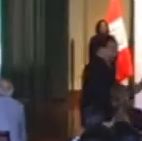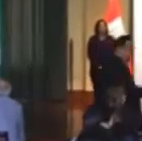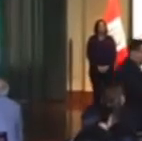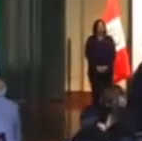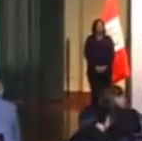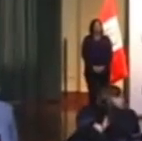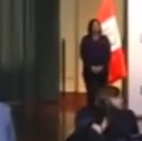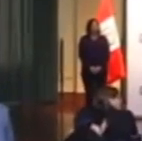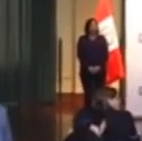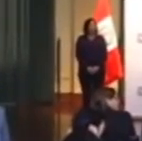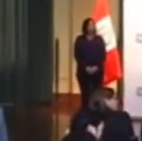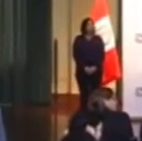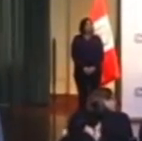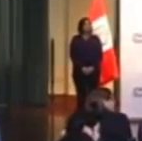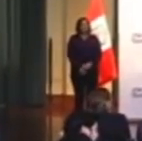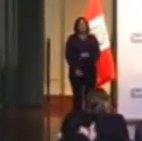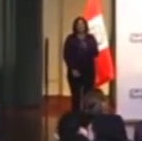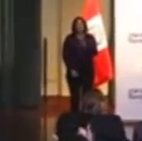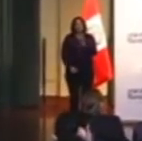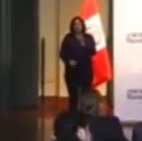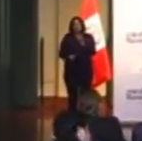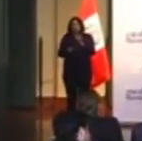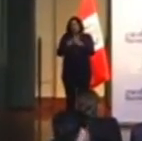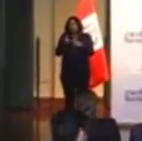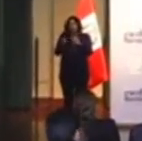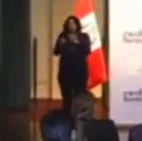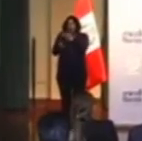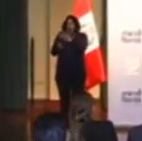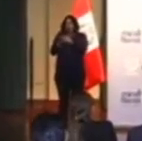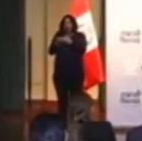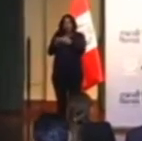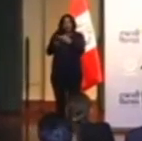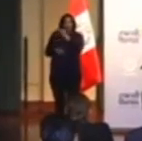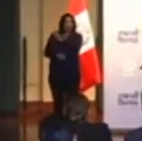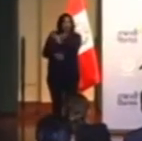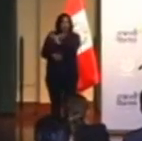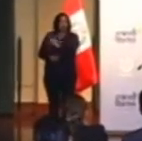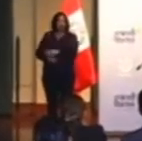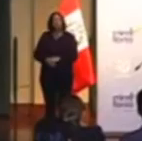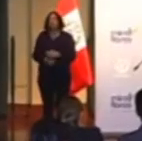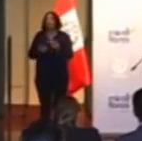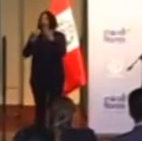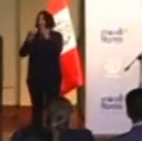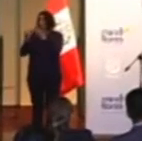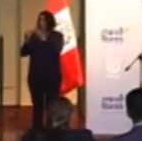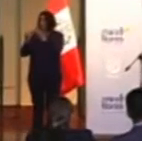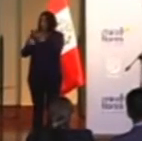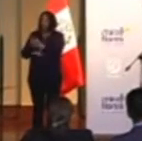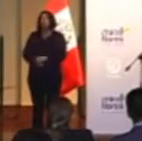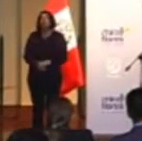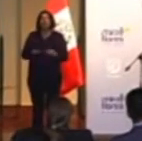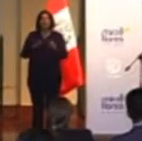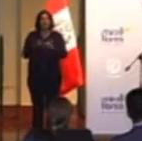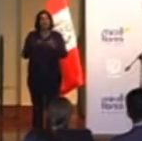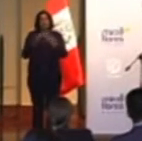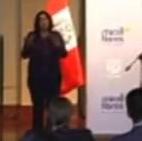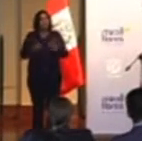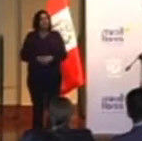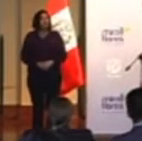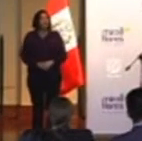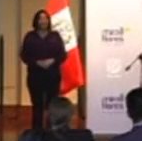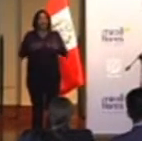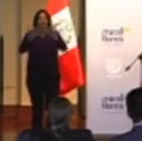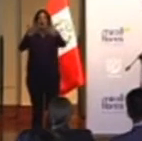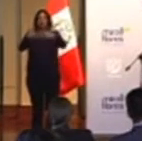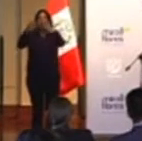Sí. Solo un comentario breve. Quiero agradecer también el hecho de que